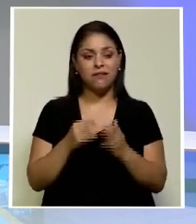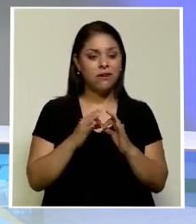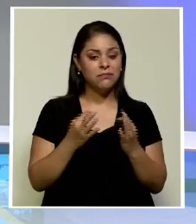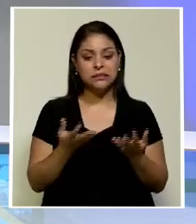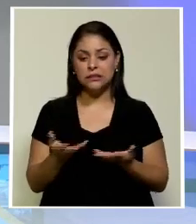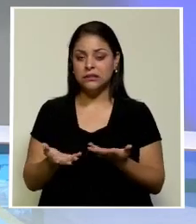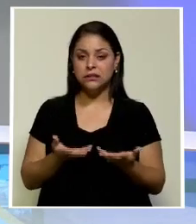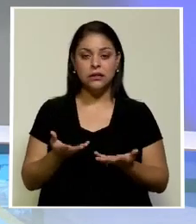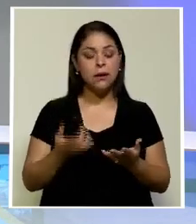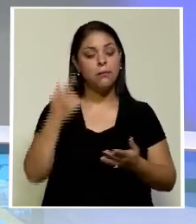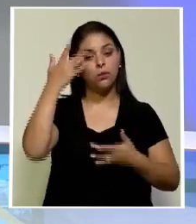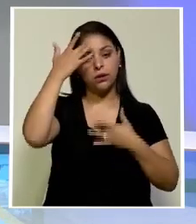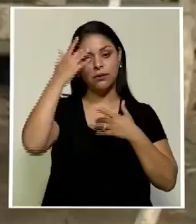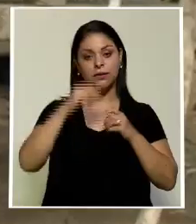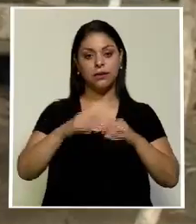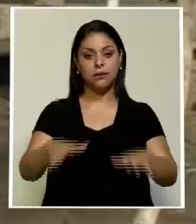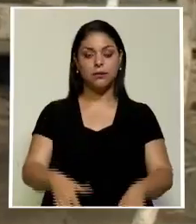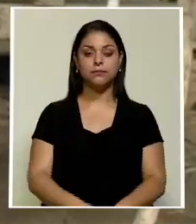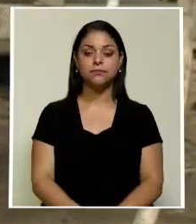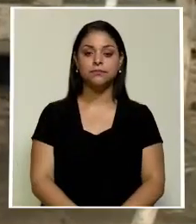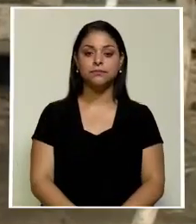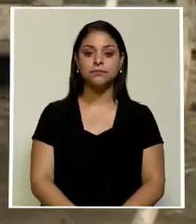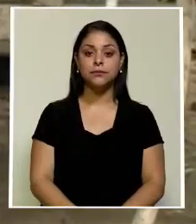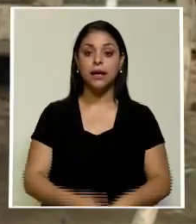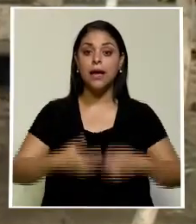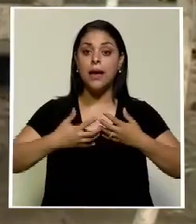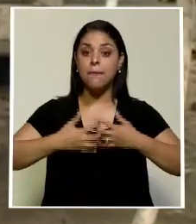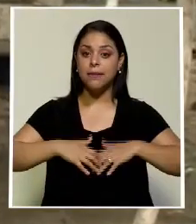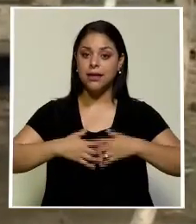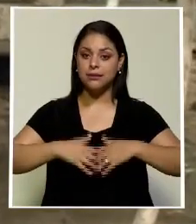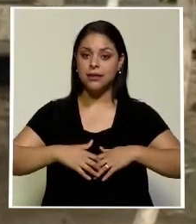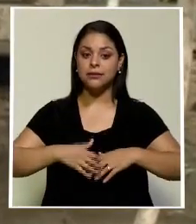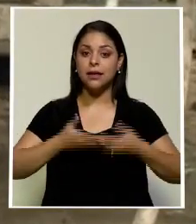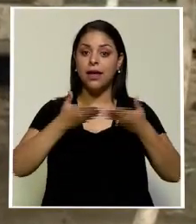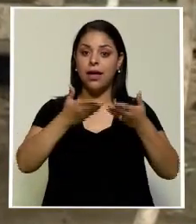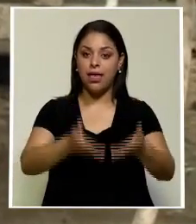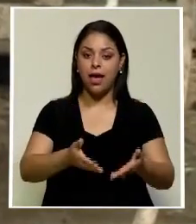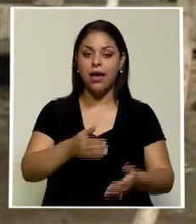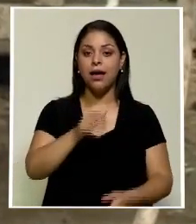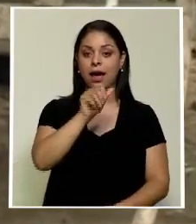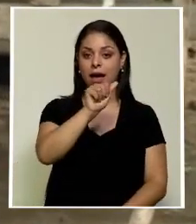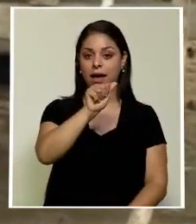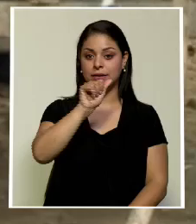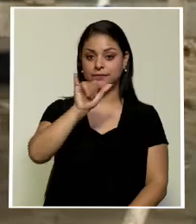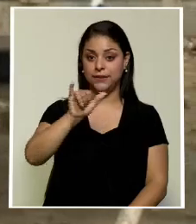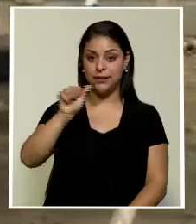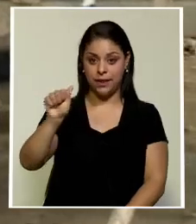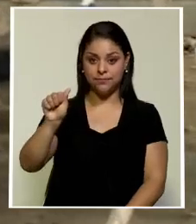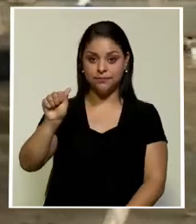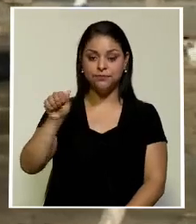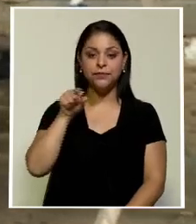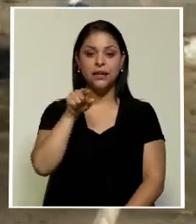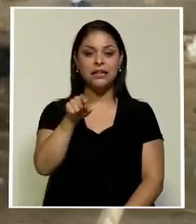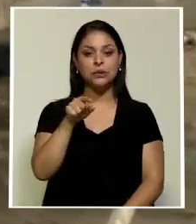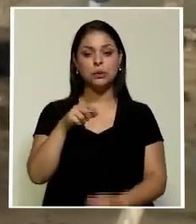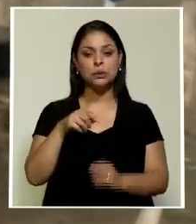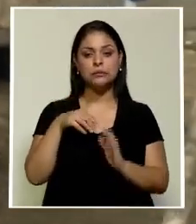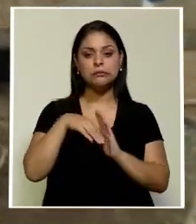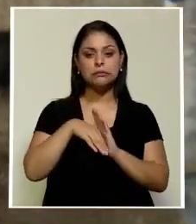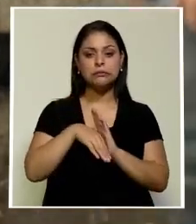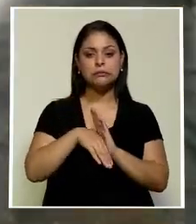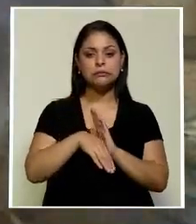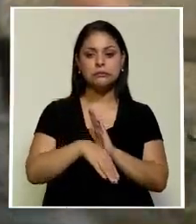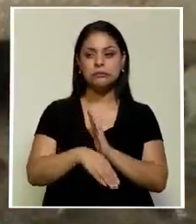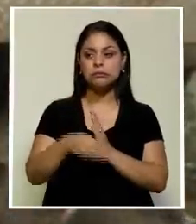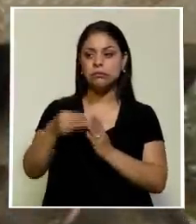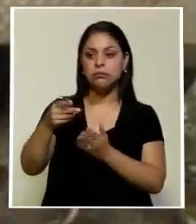de la pandemia. Las empresas operadoras del servicio de acueducto y alcantarillado registran una caída de sus ingresos y aumento